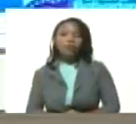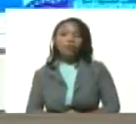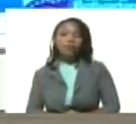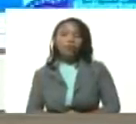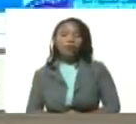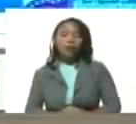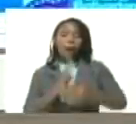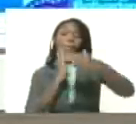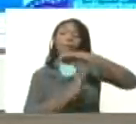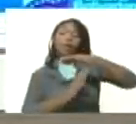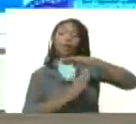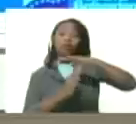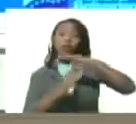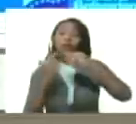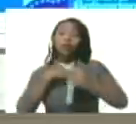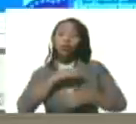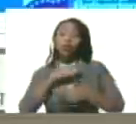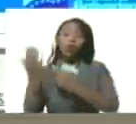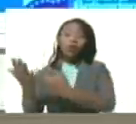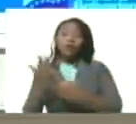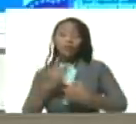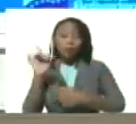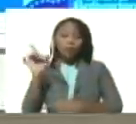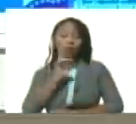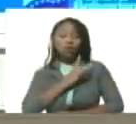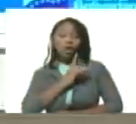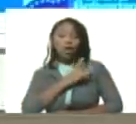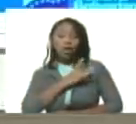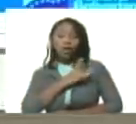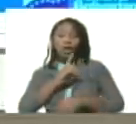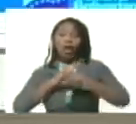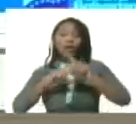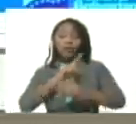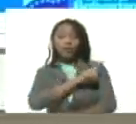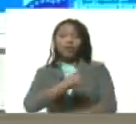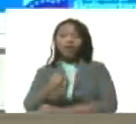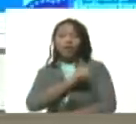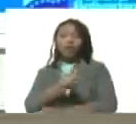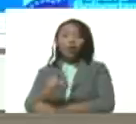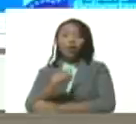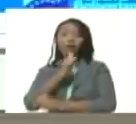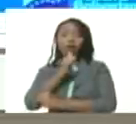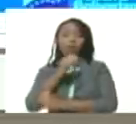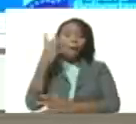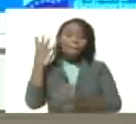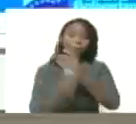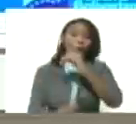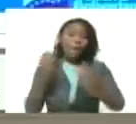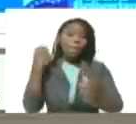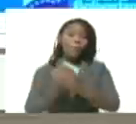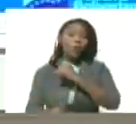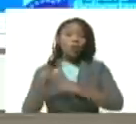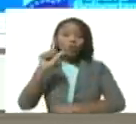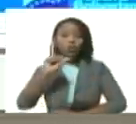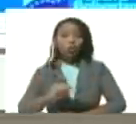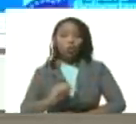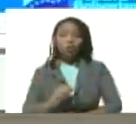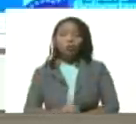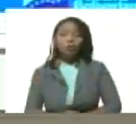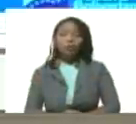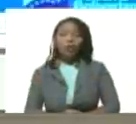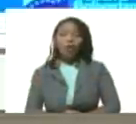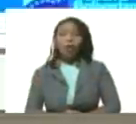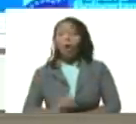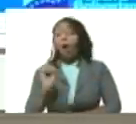Migración que recibimos de Chile y de las dictaduras, de quienes huían de las dictaduras del sur, o